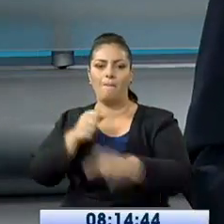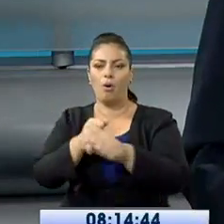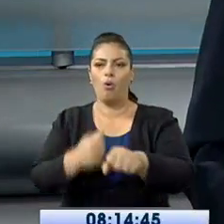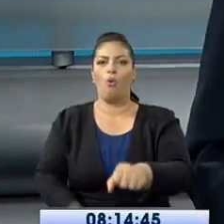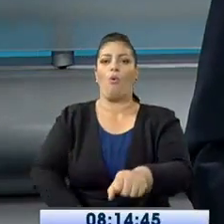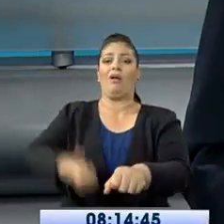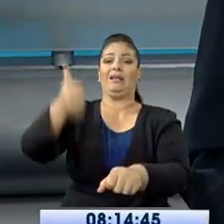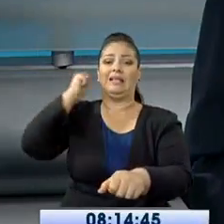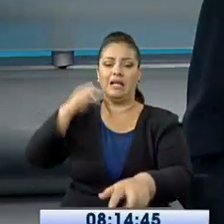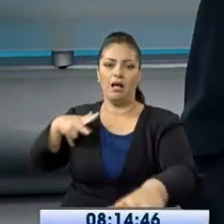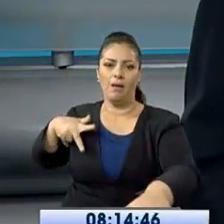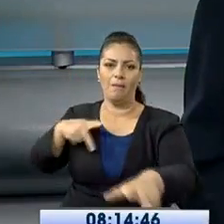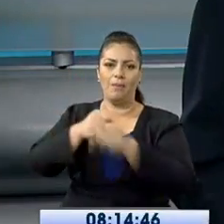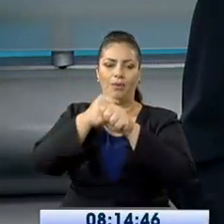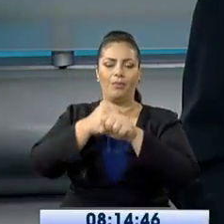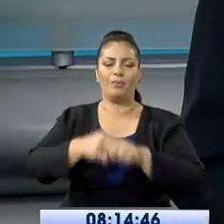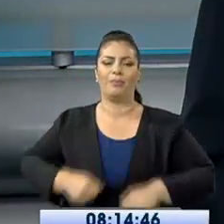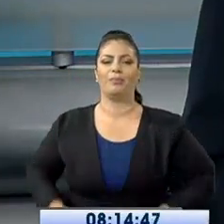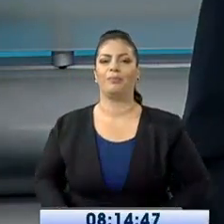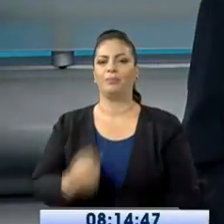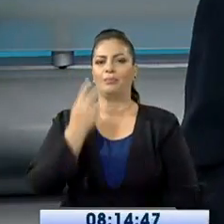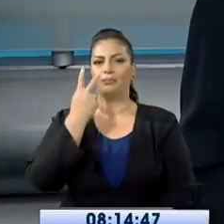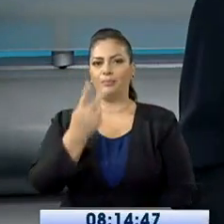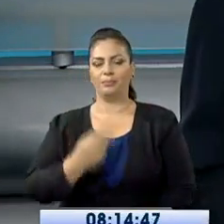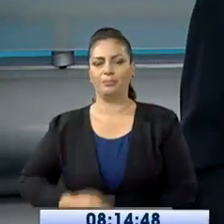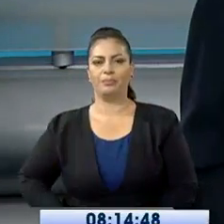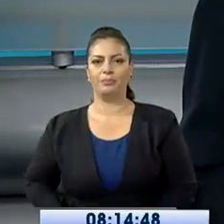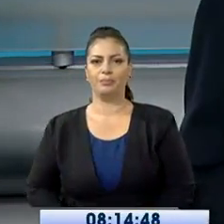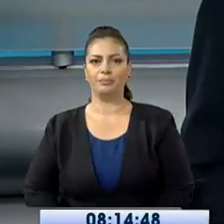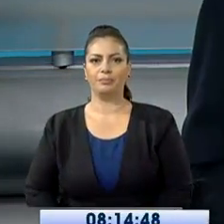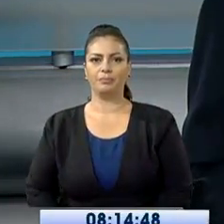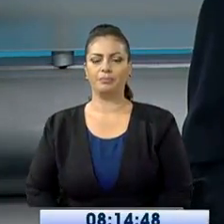que derribó los postes de alumbrado. Veamos.